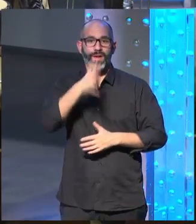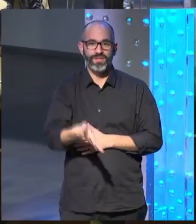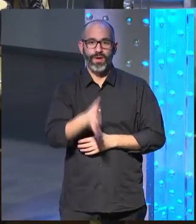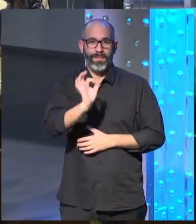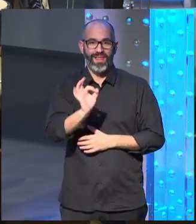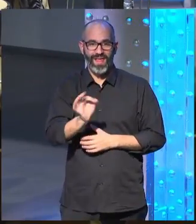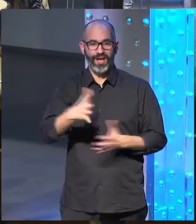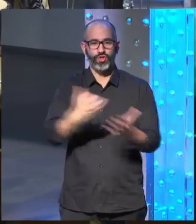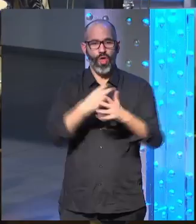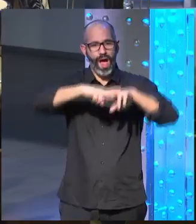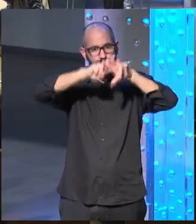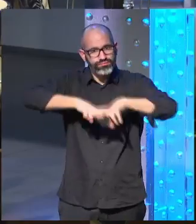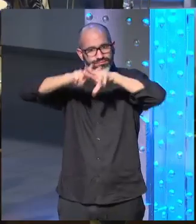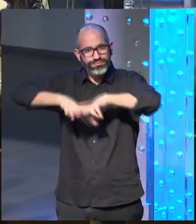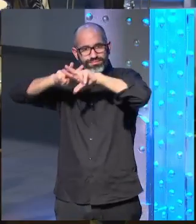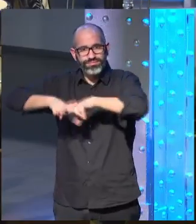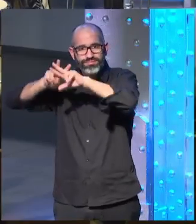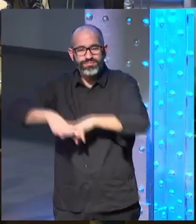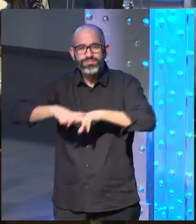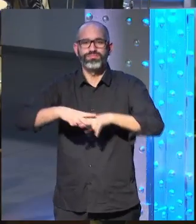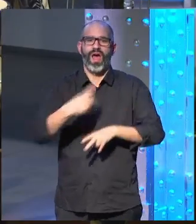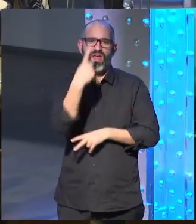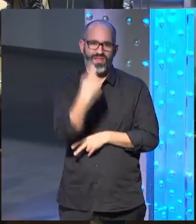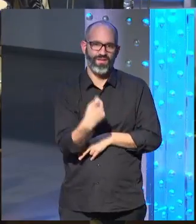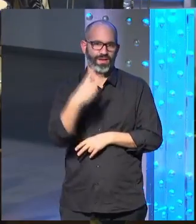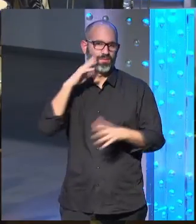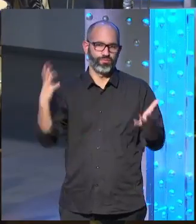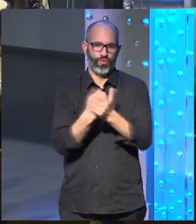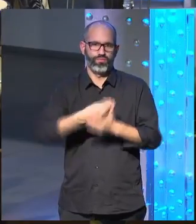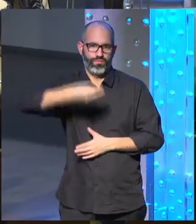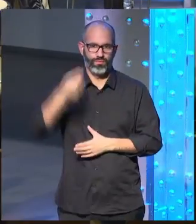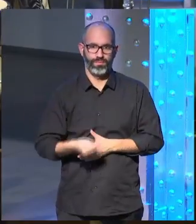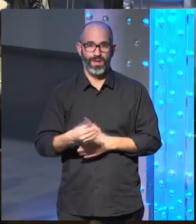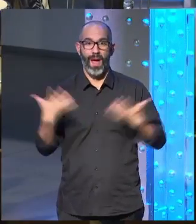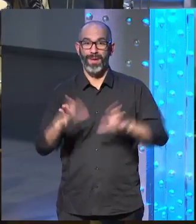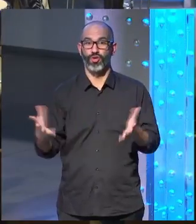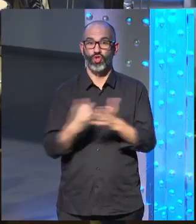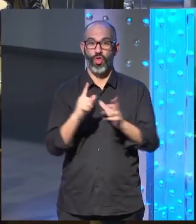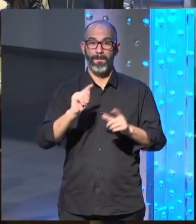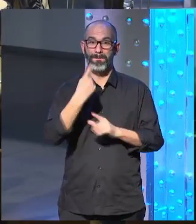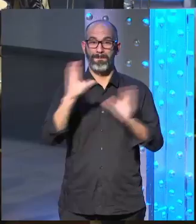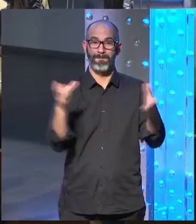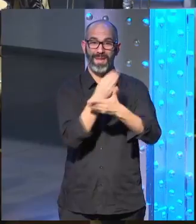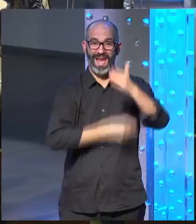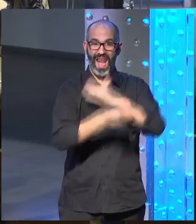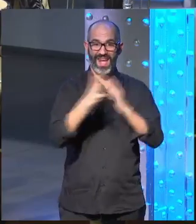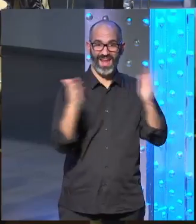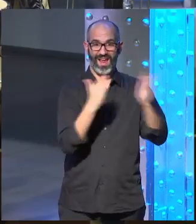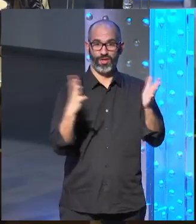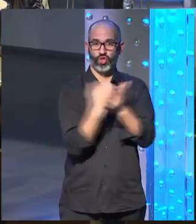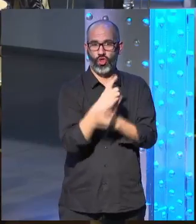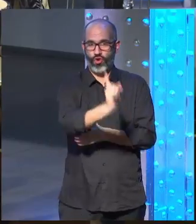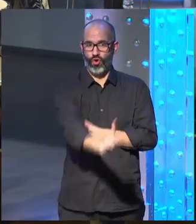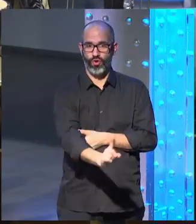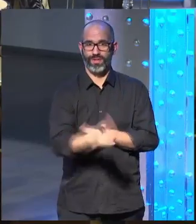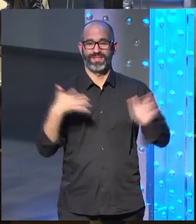evidentemente todos los análisis que hicimos tienen que ser necesariamente los millennials, pero no todos los millennials. No hay... Es